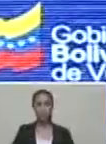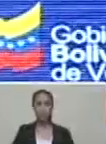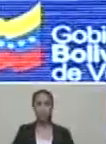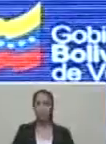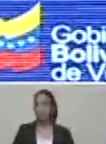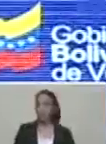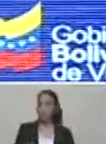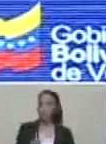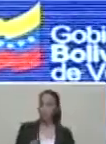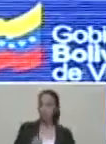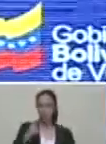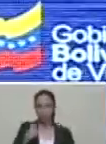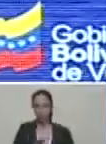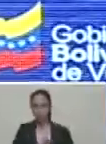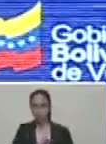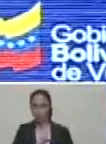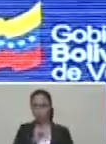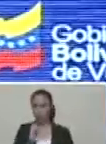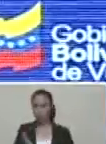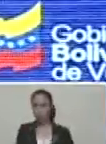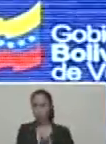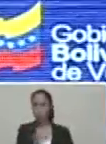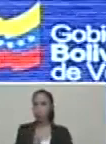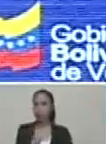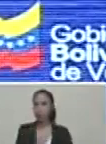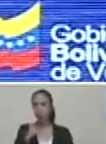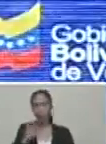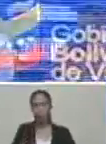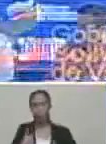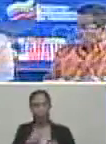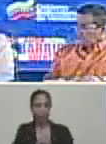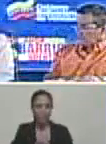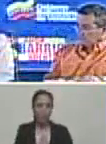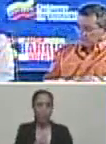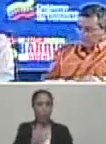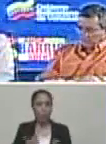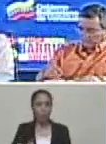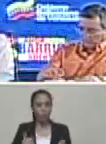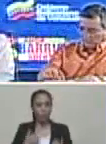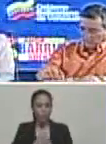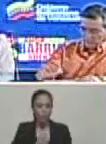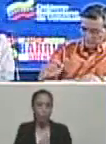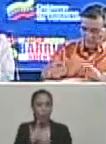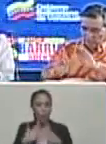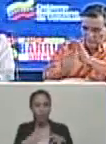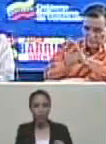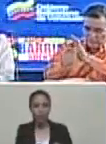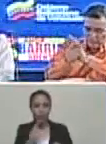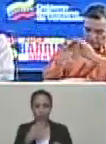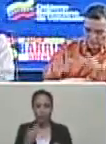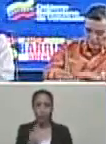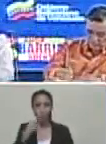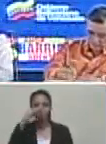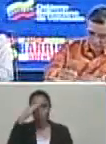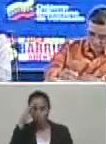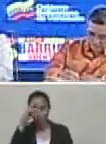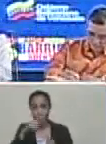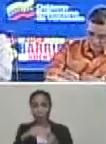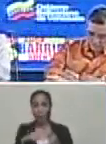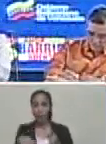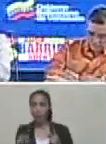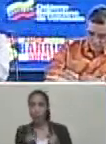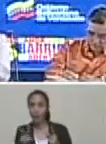y no es el temor la forma de vernos, es el amor la forma de entendernos. Cuba y Venezuela, la